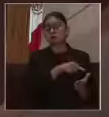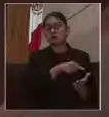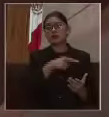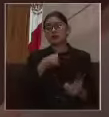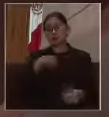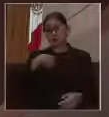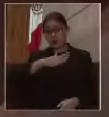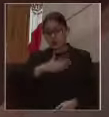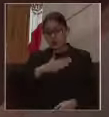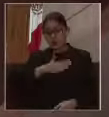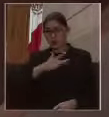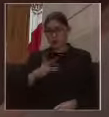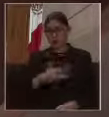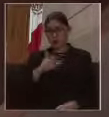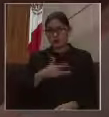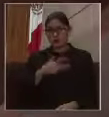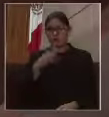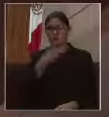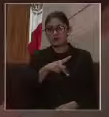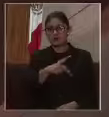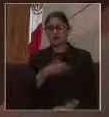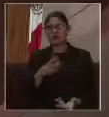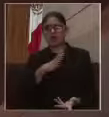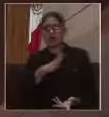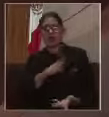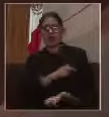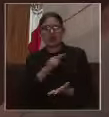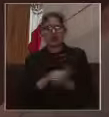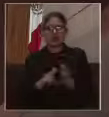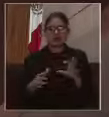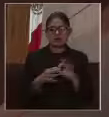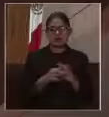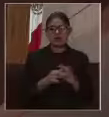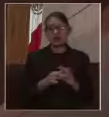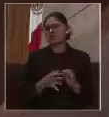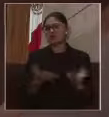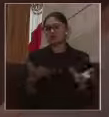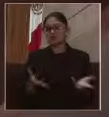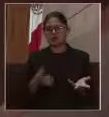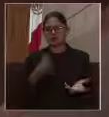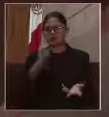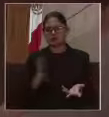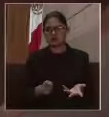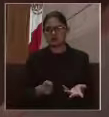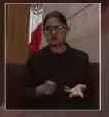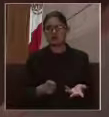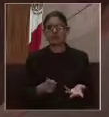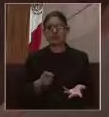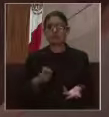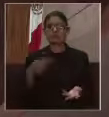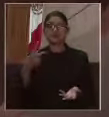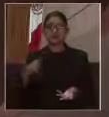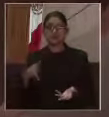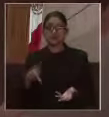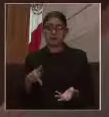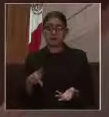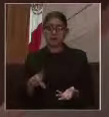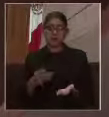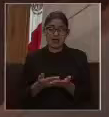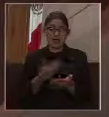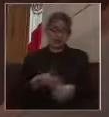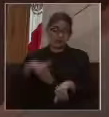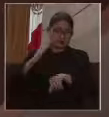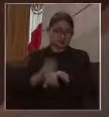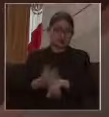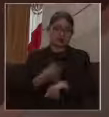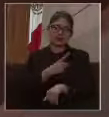se encuentran dotadas de una presunción de licitud y esto llevaría a revocar la sanción respectiva al actor. Sin embargo, en este